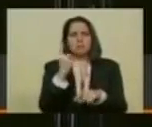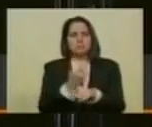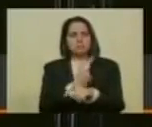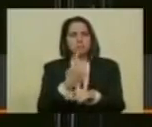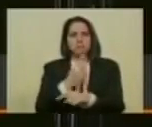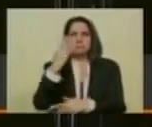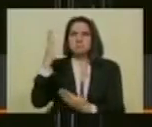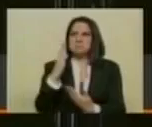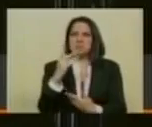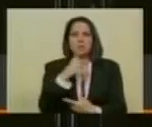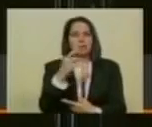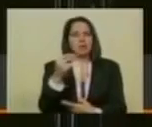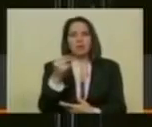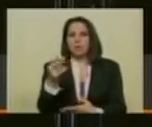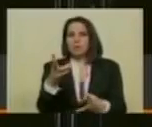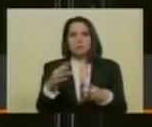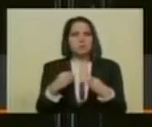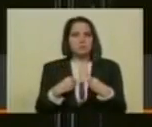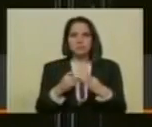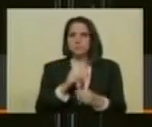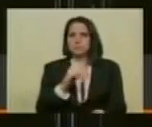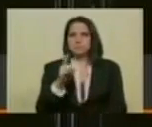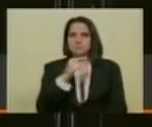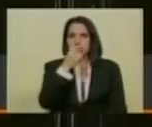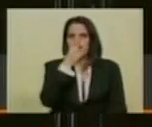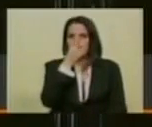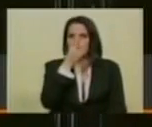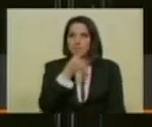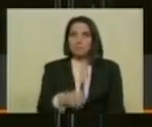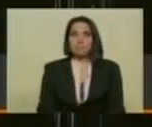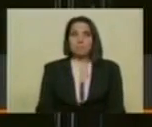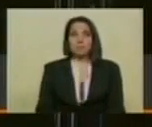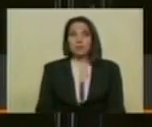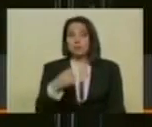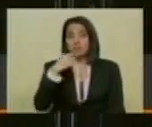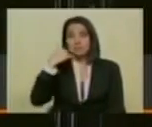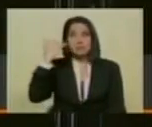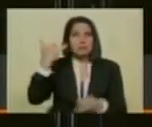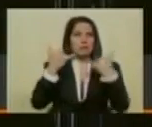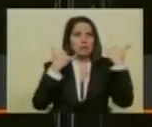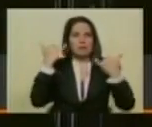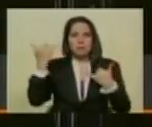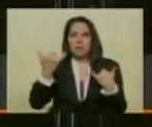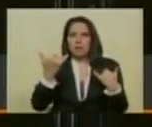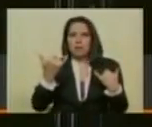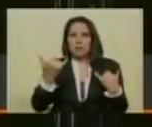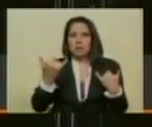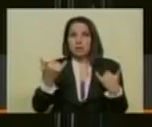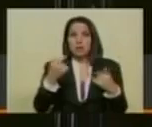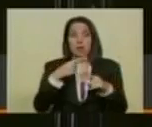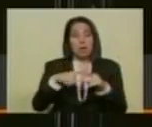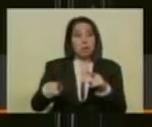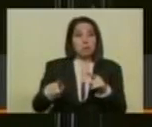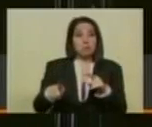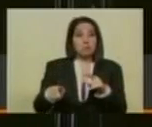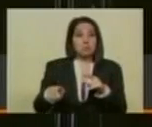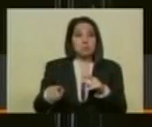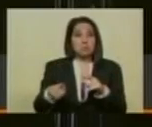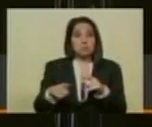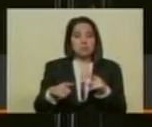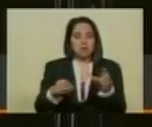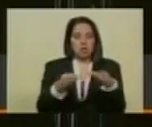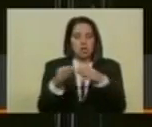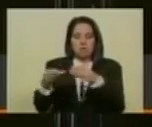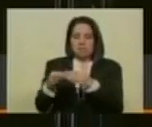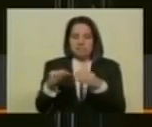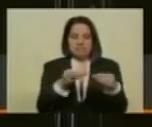no, no aceptamos. Dicen unos que recibieron unas llamadas por allá, dicen otros que la división interna no